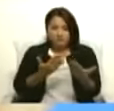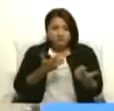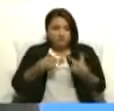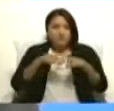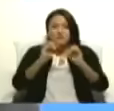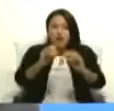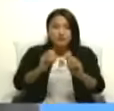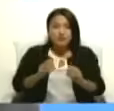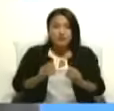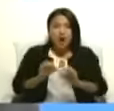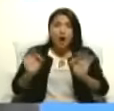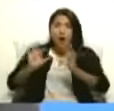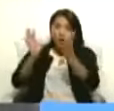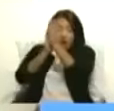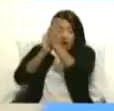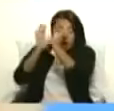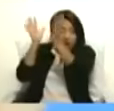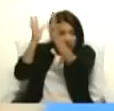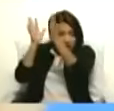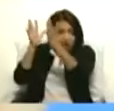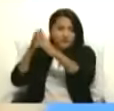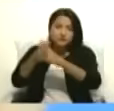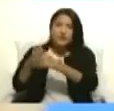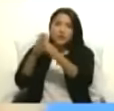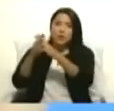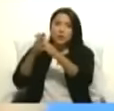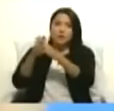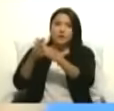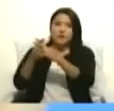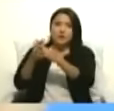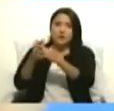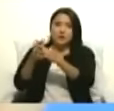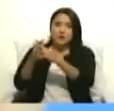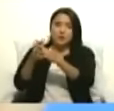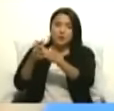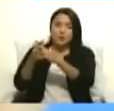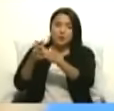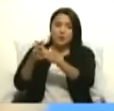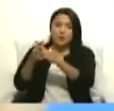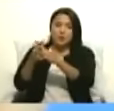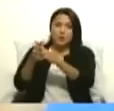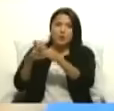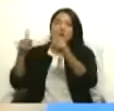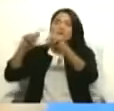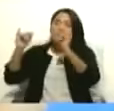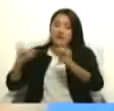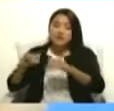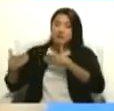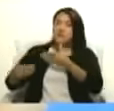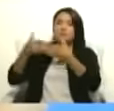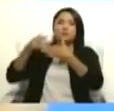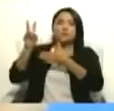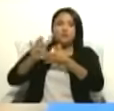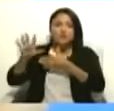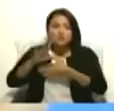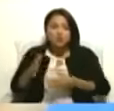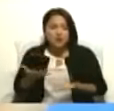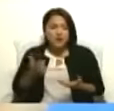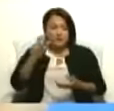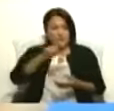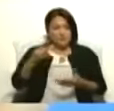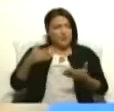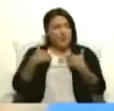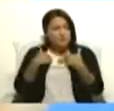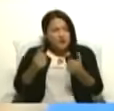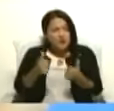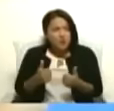América que aplauden las sanciones que están felices con los efectos que esas sanciones han tenido sobre la salud sobre la